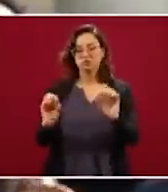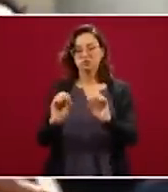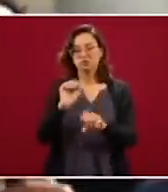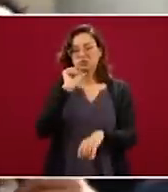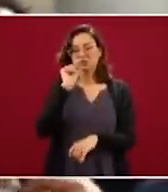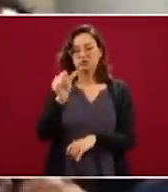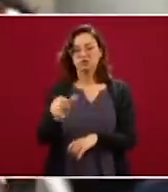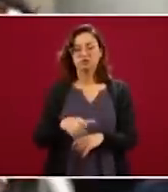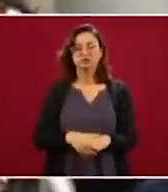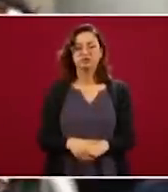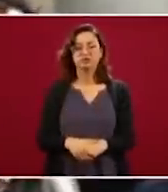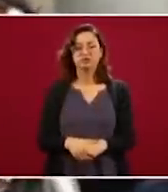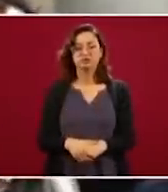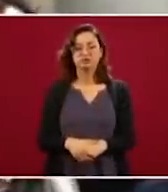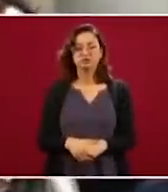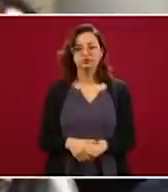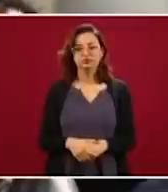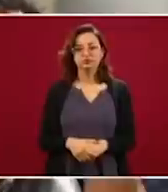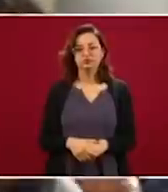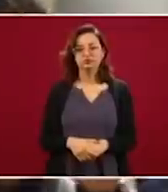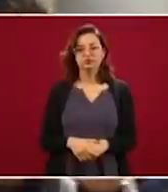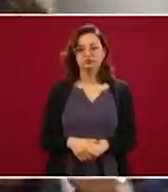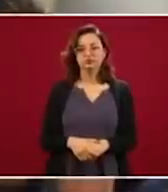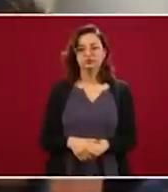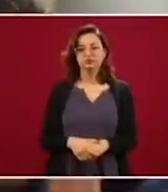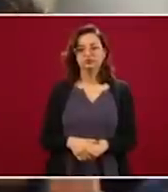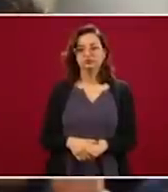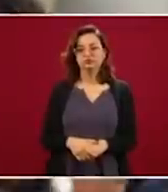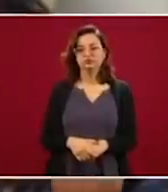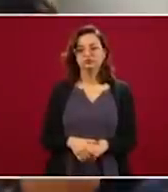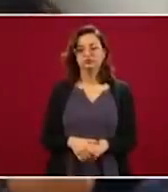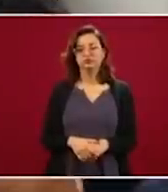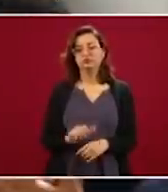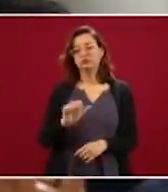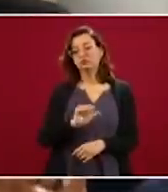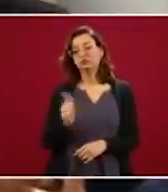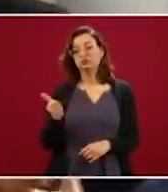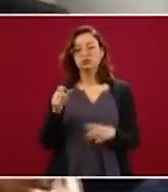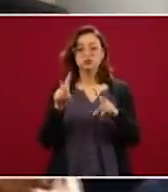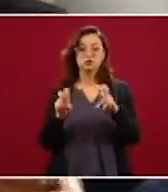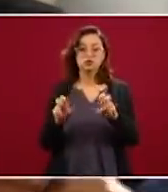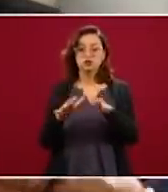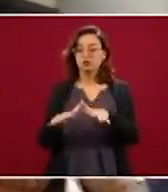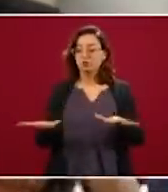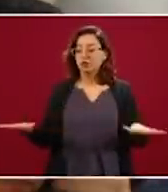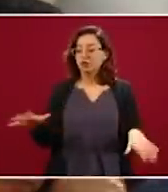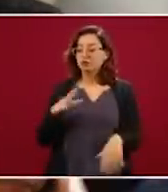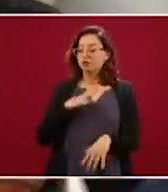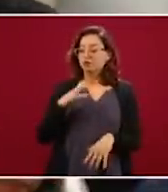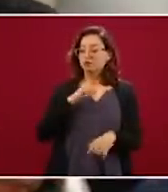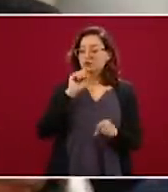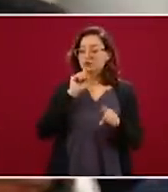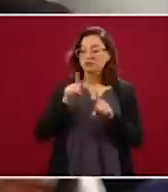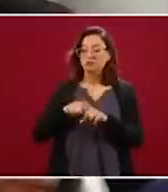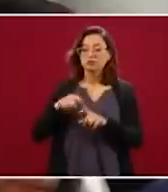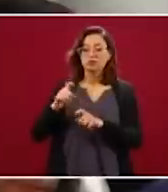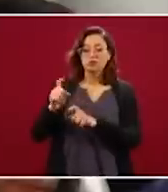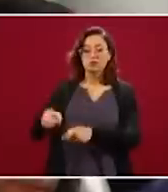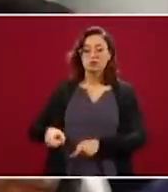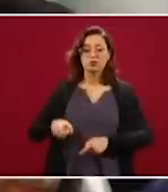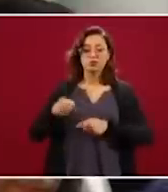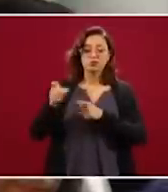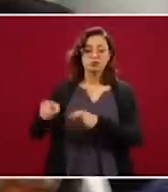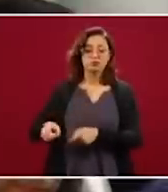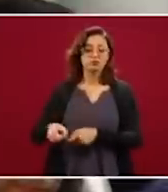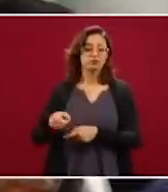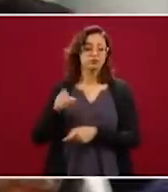Y, ¿qué le digo? Otro aspecto del mar son la pesca. Hay